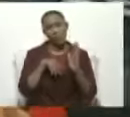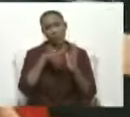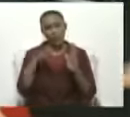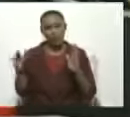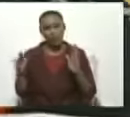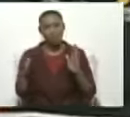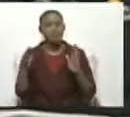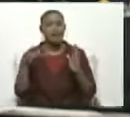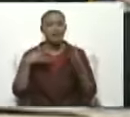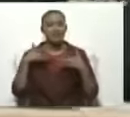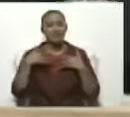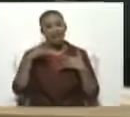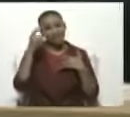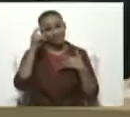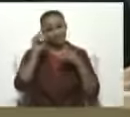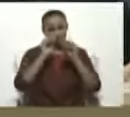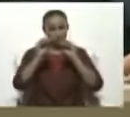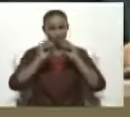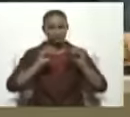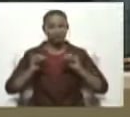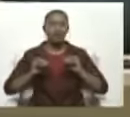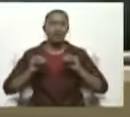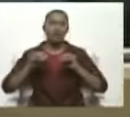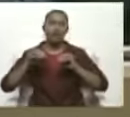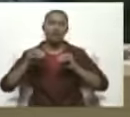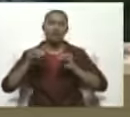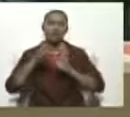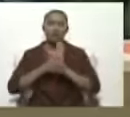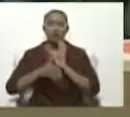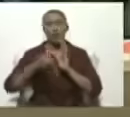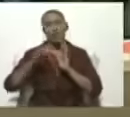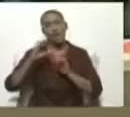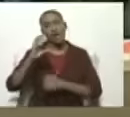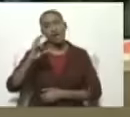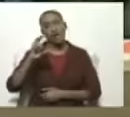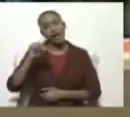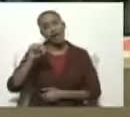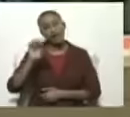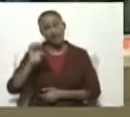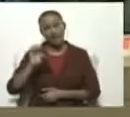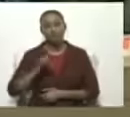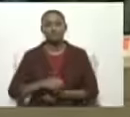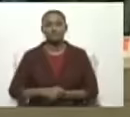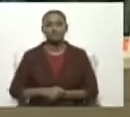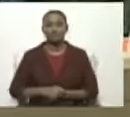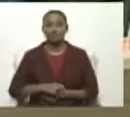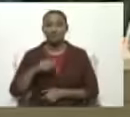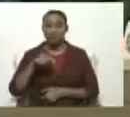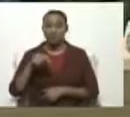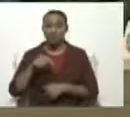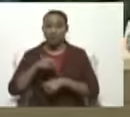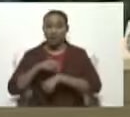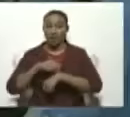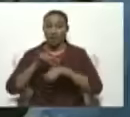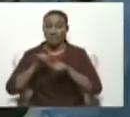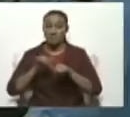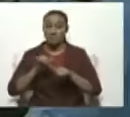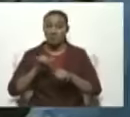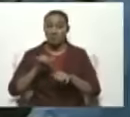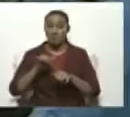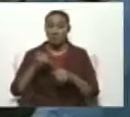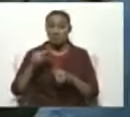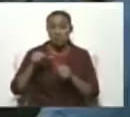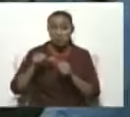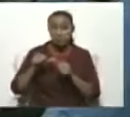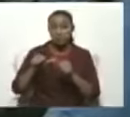que tenemos algunas actividades, incluso en estos mismos, en este mismo momento hay veedores en